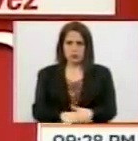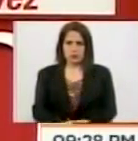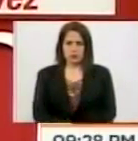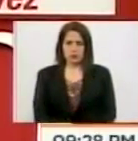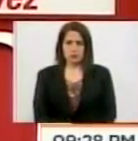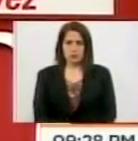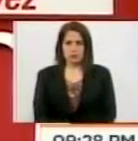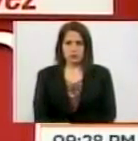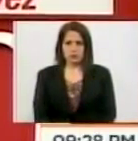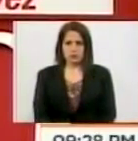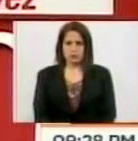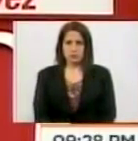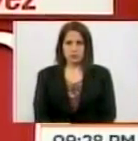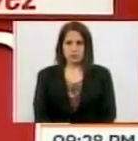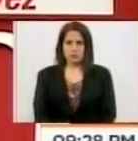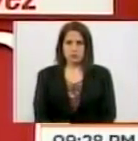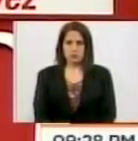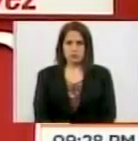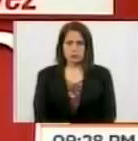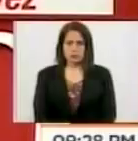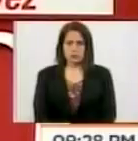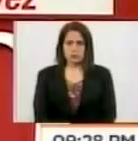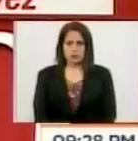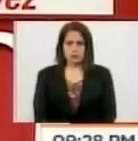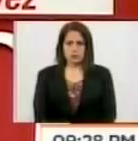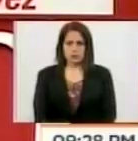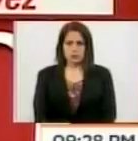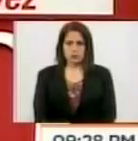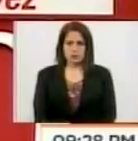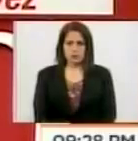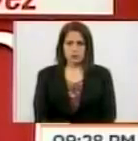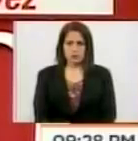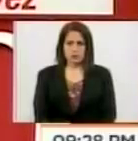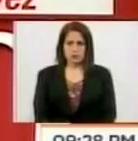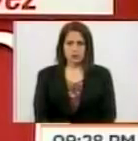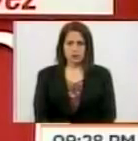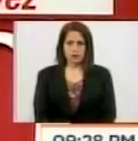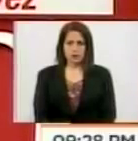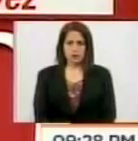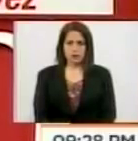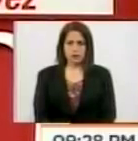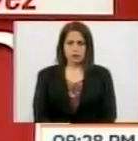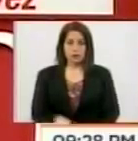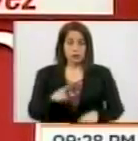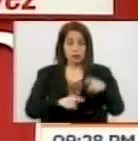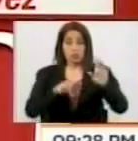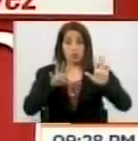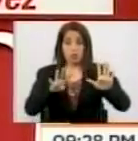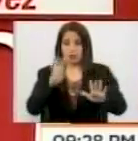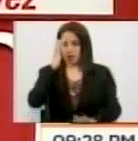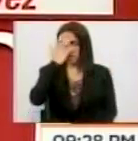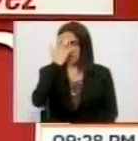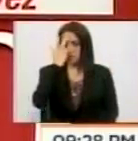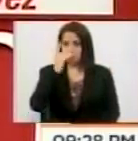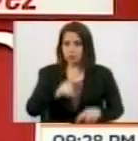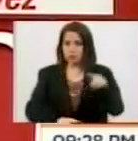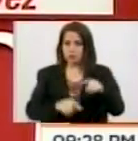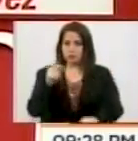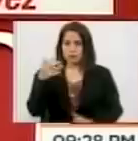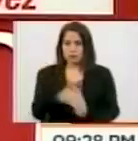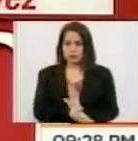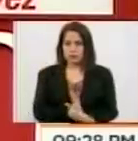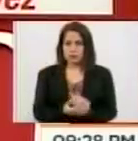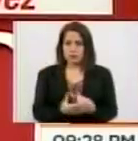Y el primero, me preguntaba ahorita el compañero, ¿qué día fue el primero? Fue un 9 de febrero. Fue el 2014, porque tenemos